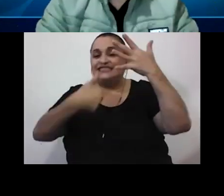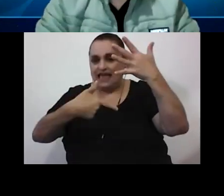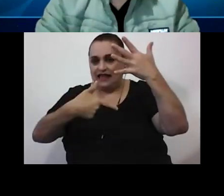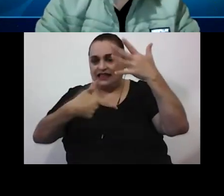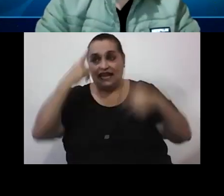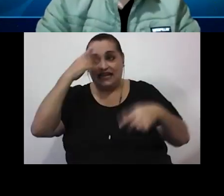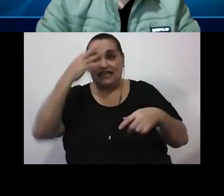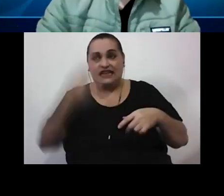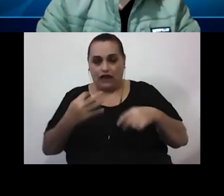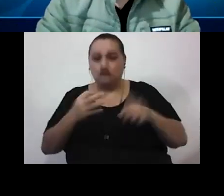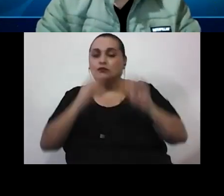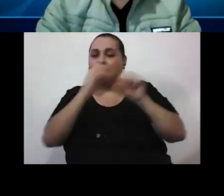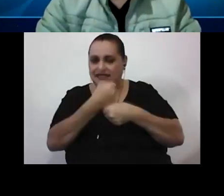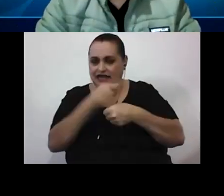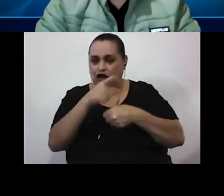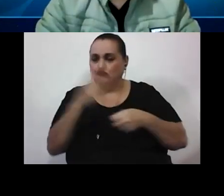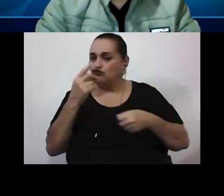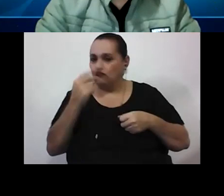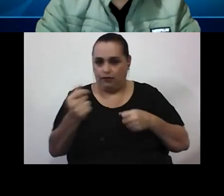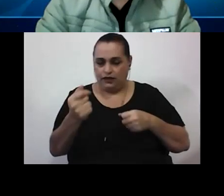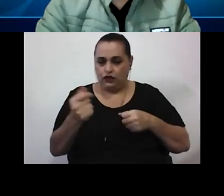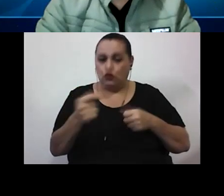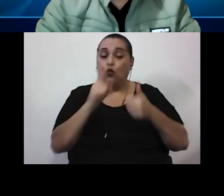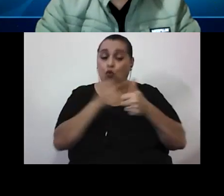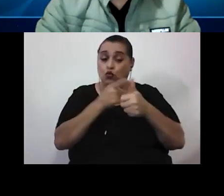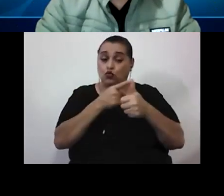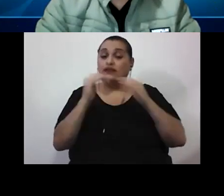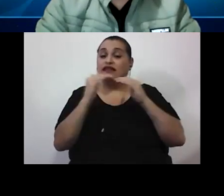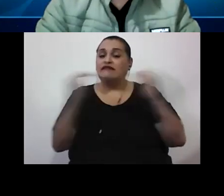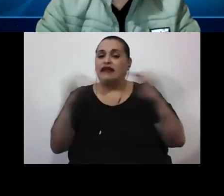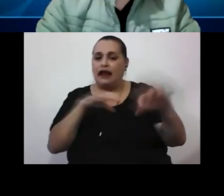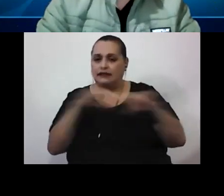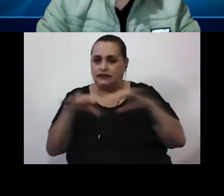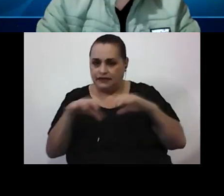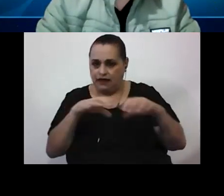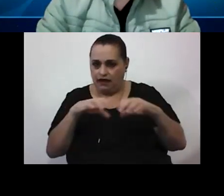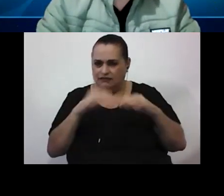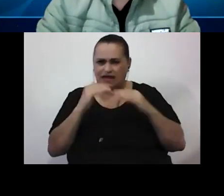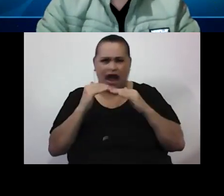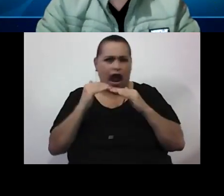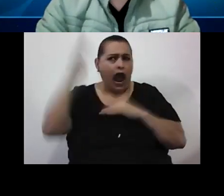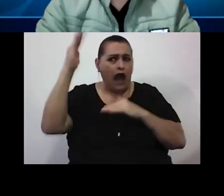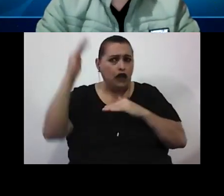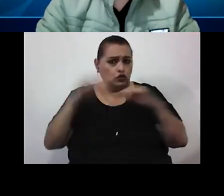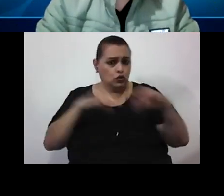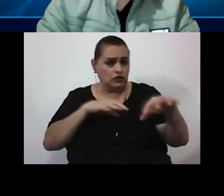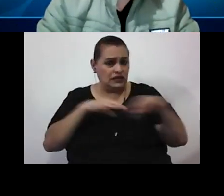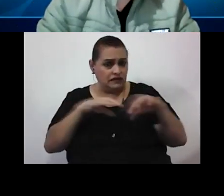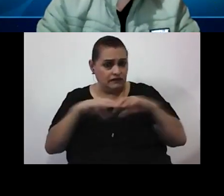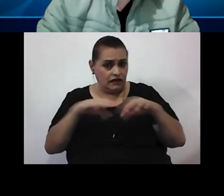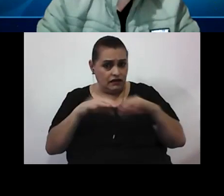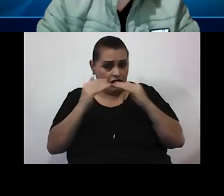para revisar rápidamente. Número 1, el nivel de actividad. ¿Es alto su nivel de actividad? Es decir, ¿es una persona que siempre